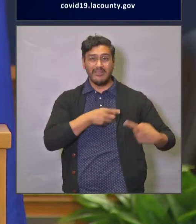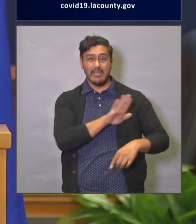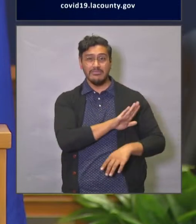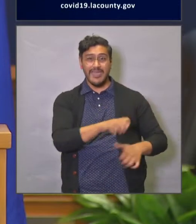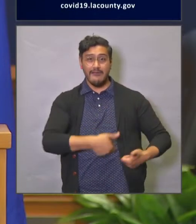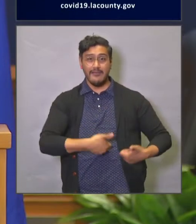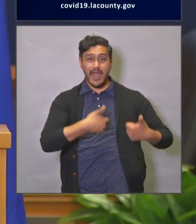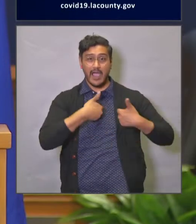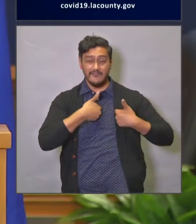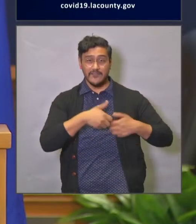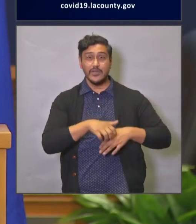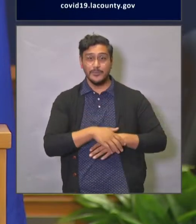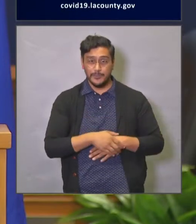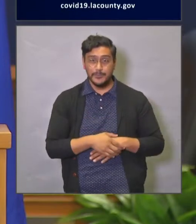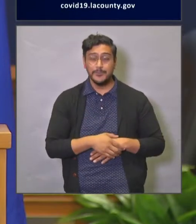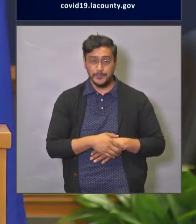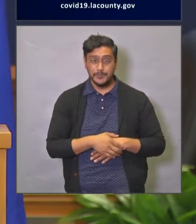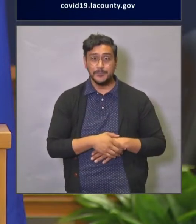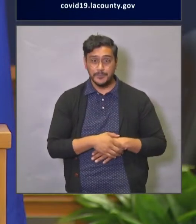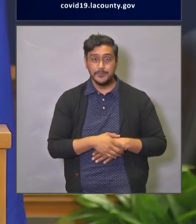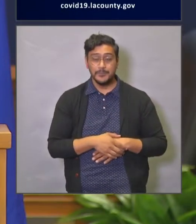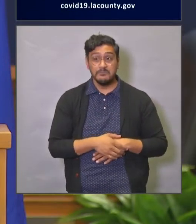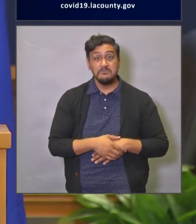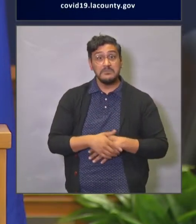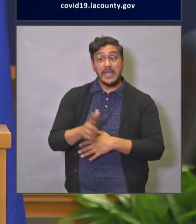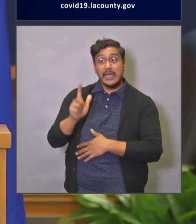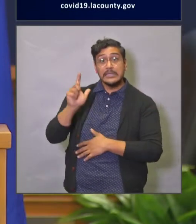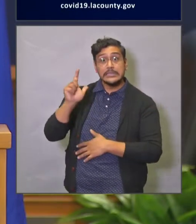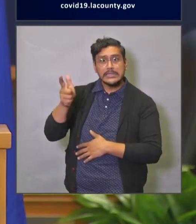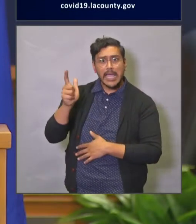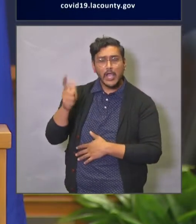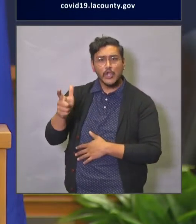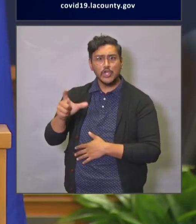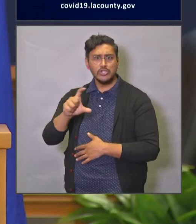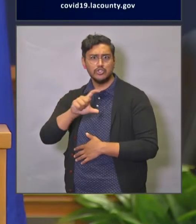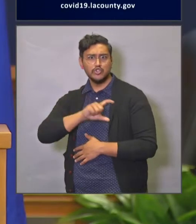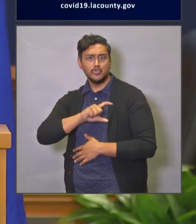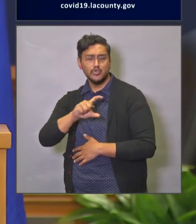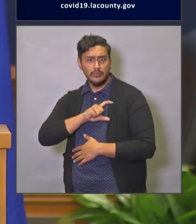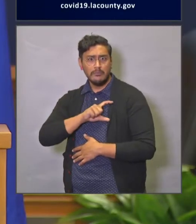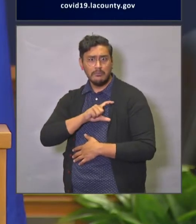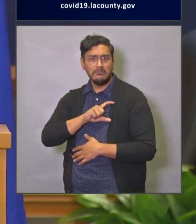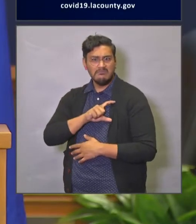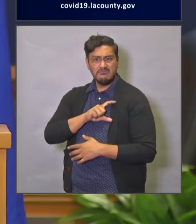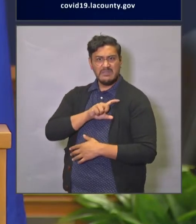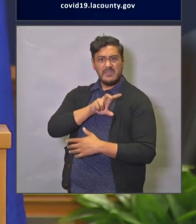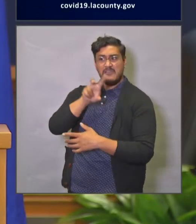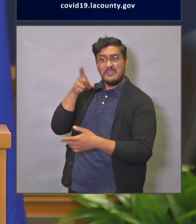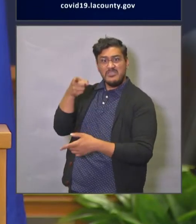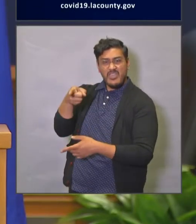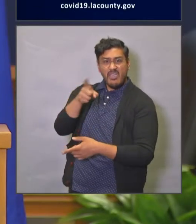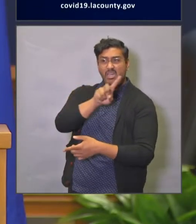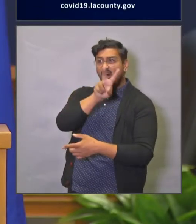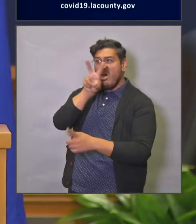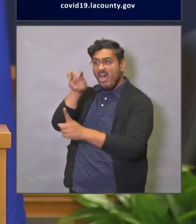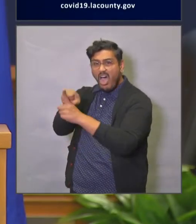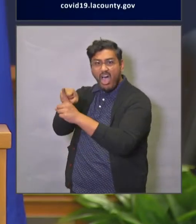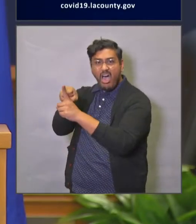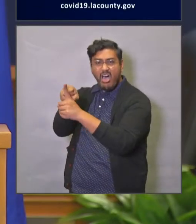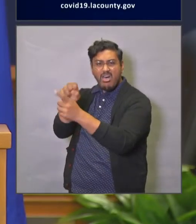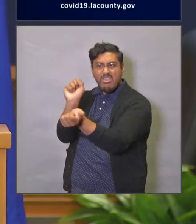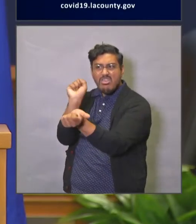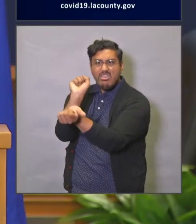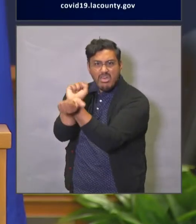Después, diputados arrestaron a una reportera con credenciales. Denunciamos actos